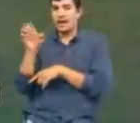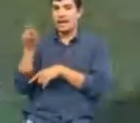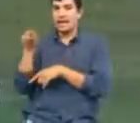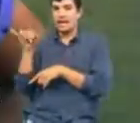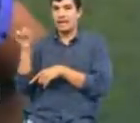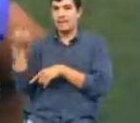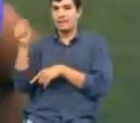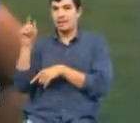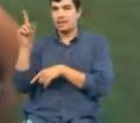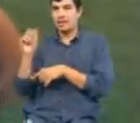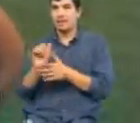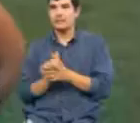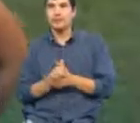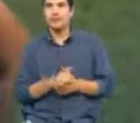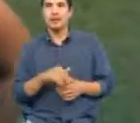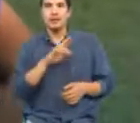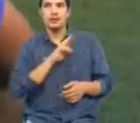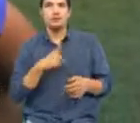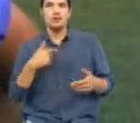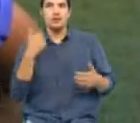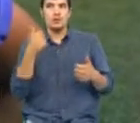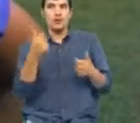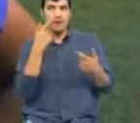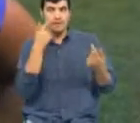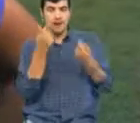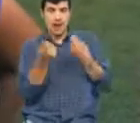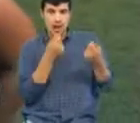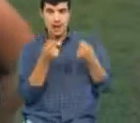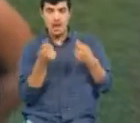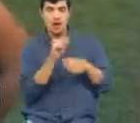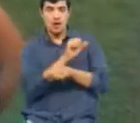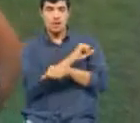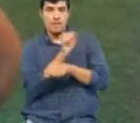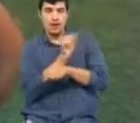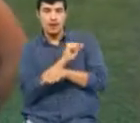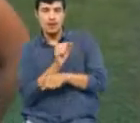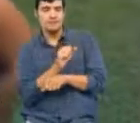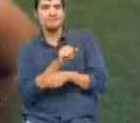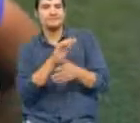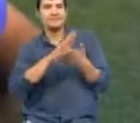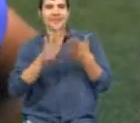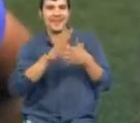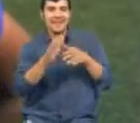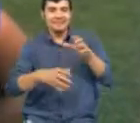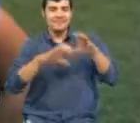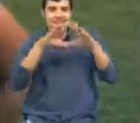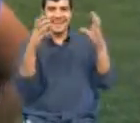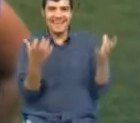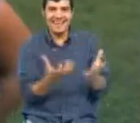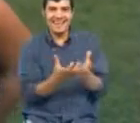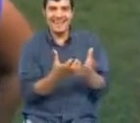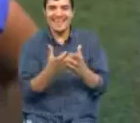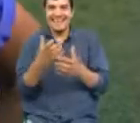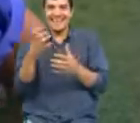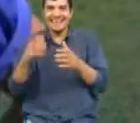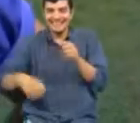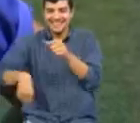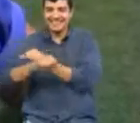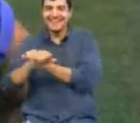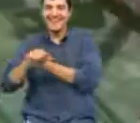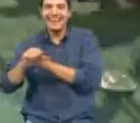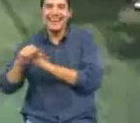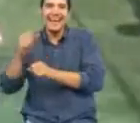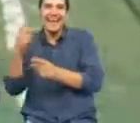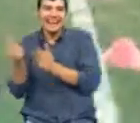salida tenemos muy buen manejo de pelota y tocamos mucho el balón y tenemos jugadoras muy rápidas que por ahí por las